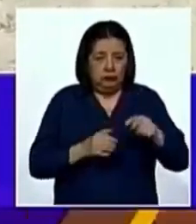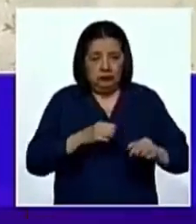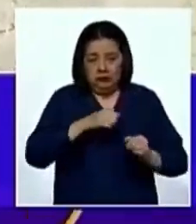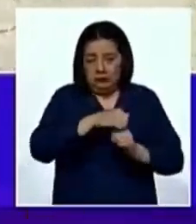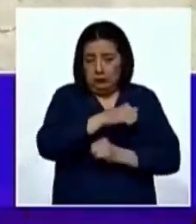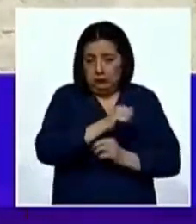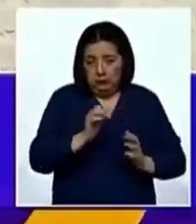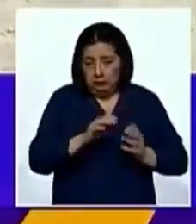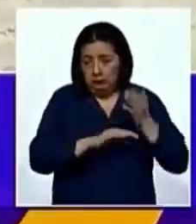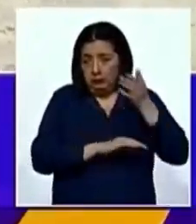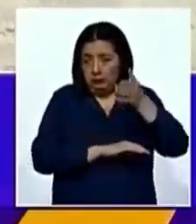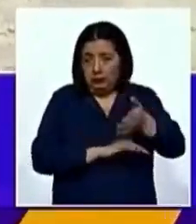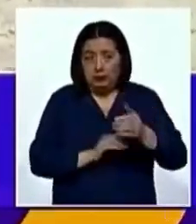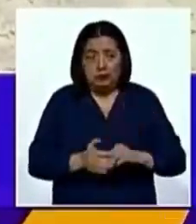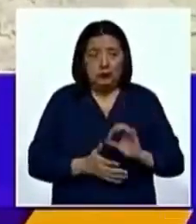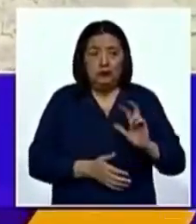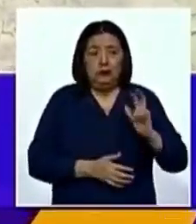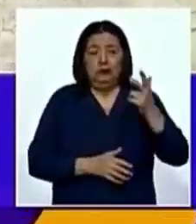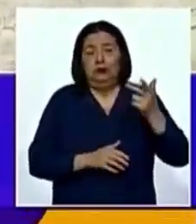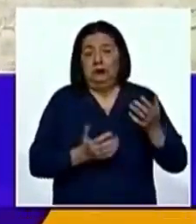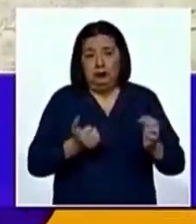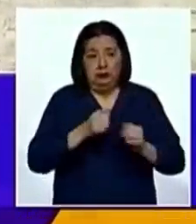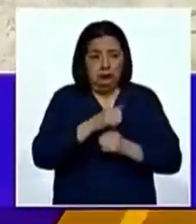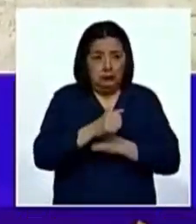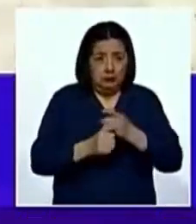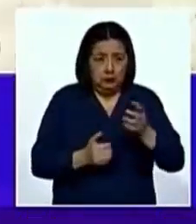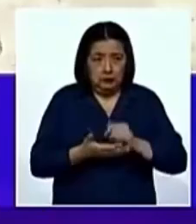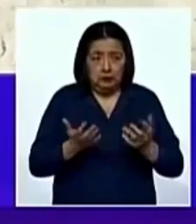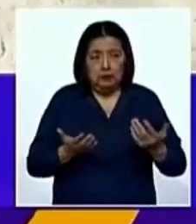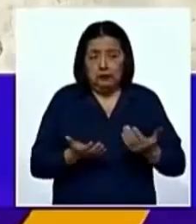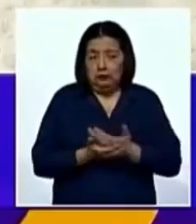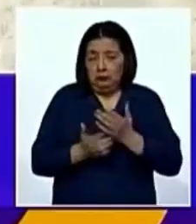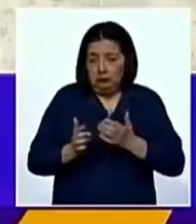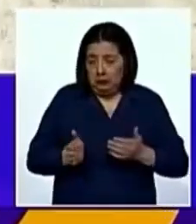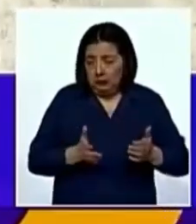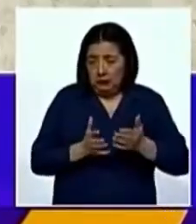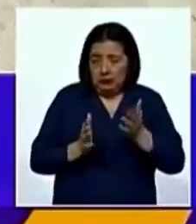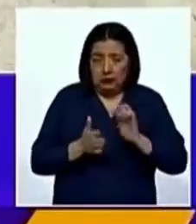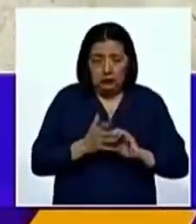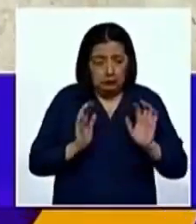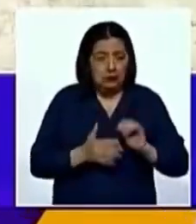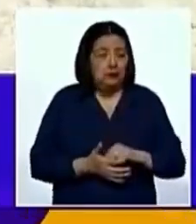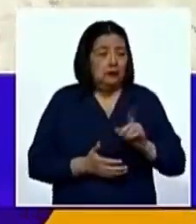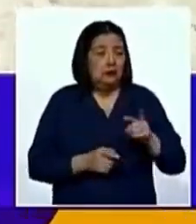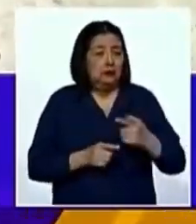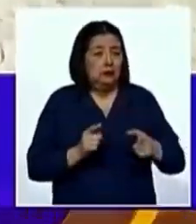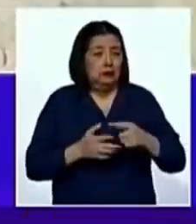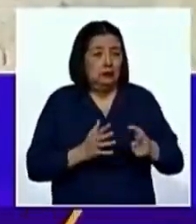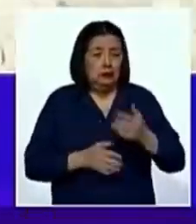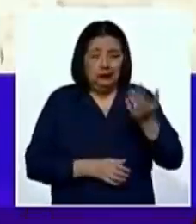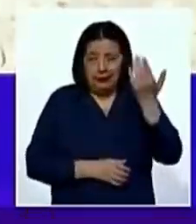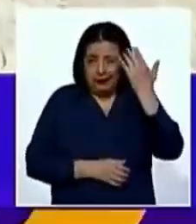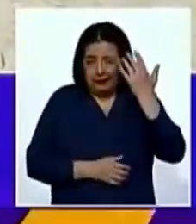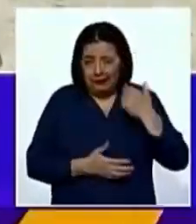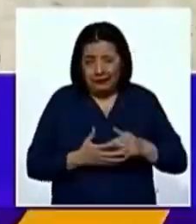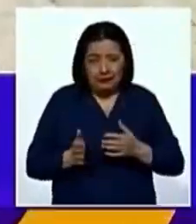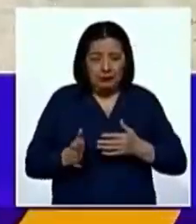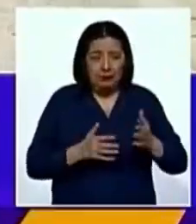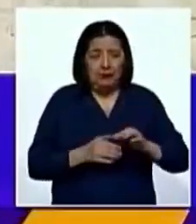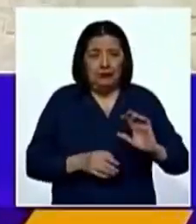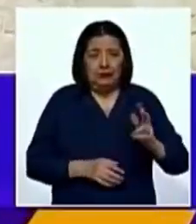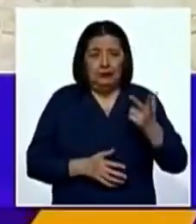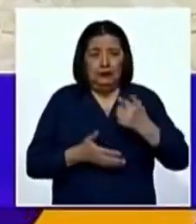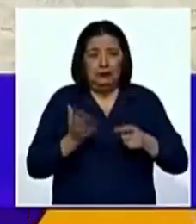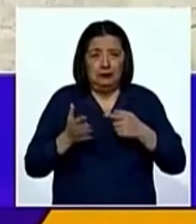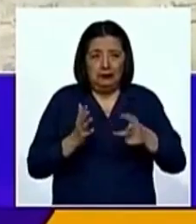al sector de Ramadía, el tercer puente que viene desde la parte baja, desde la nueva Panamericana con Puente Aramayo, Puente Clarita, la antigua Panamericana, y ese tercer puente